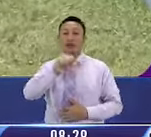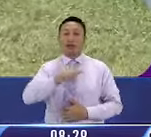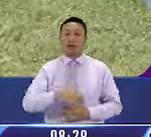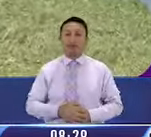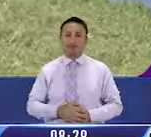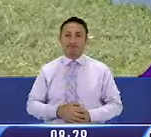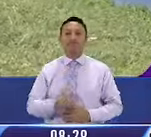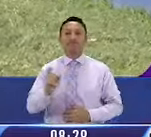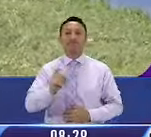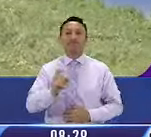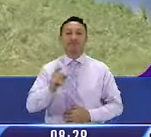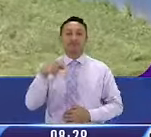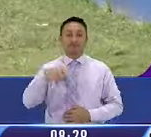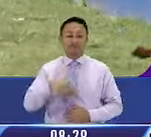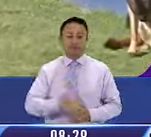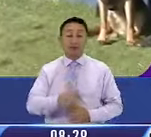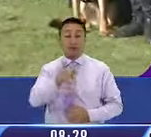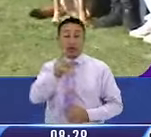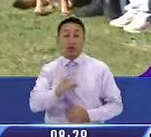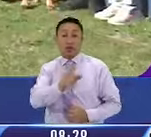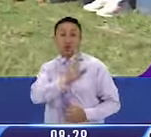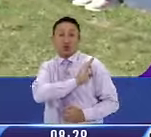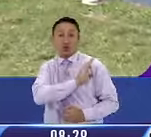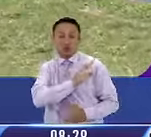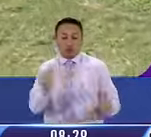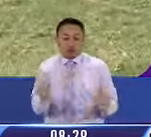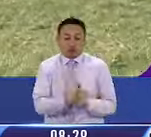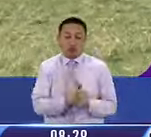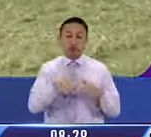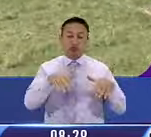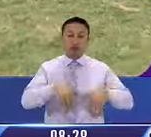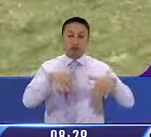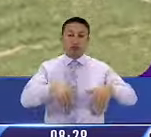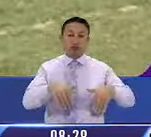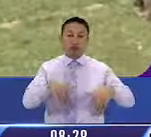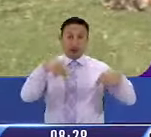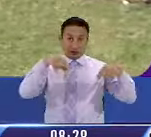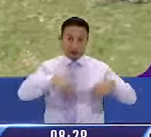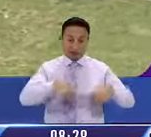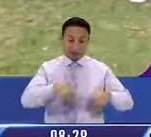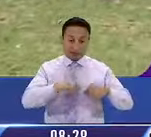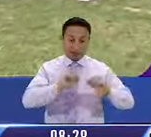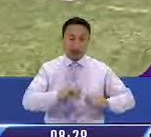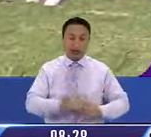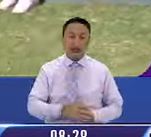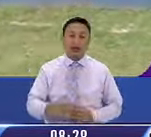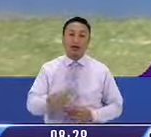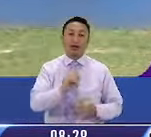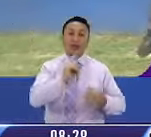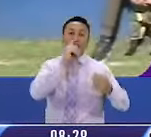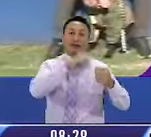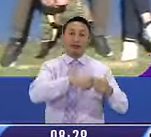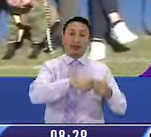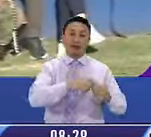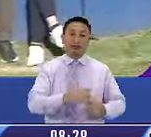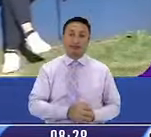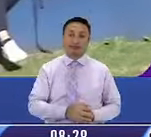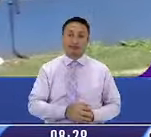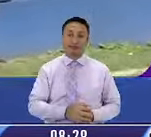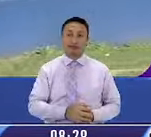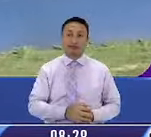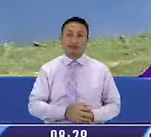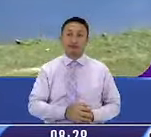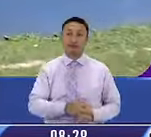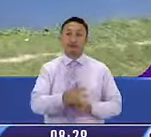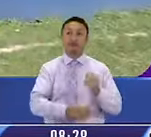Es necesario que el tutor acuda con su can de manera presencial para poder realizar la inscripción necesaria. Adicional a esto,